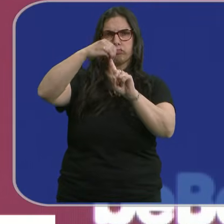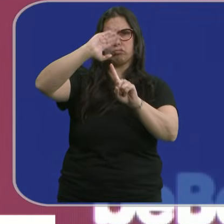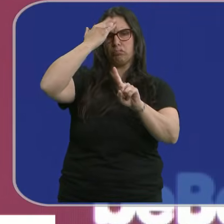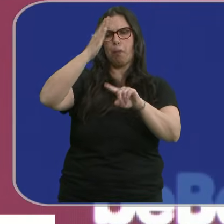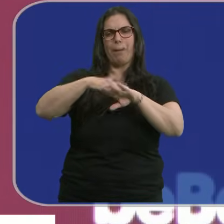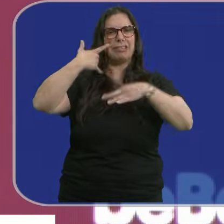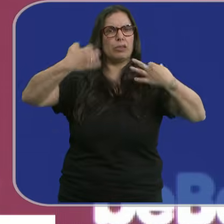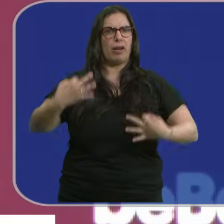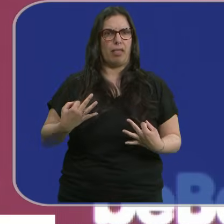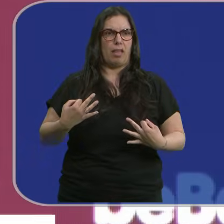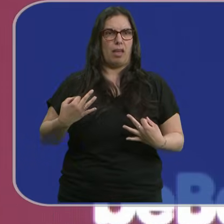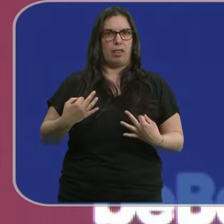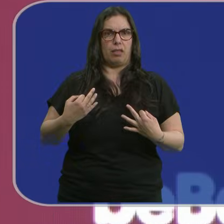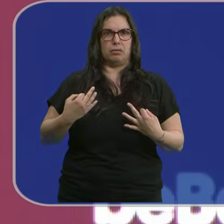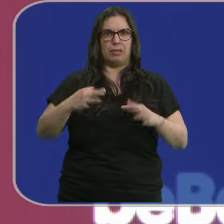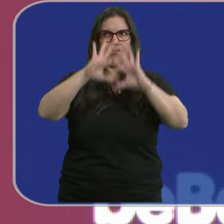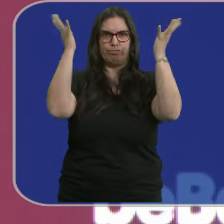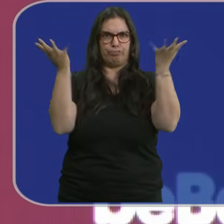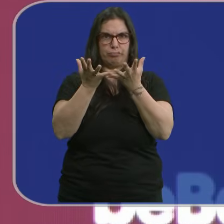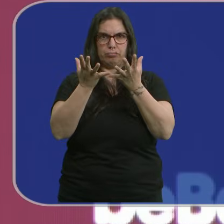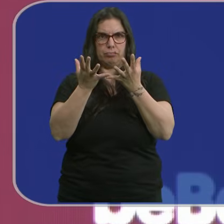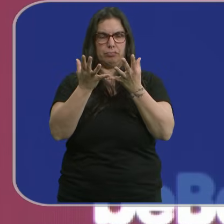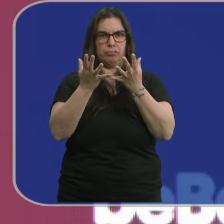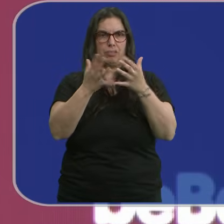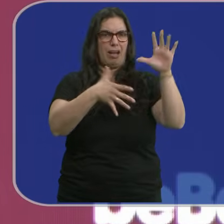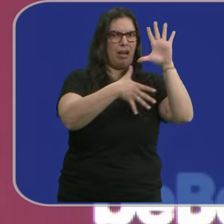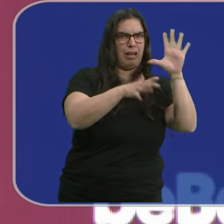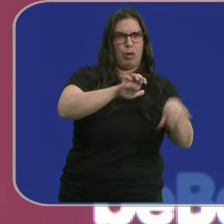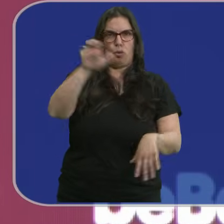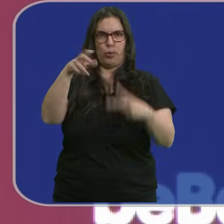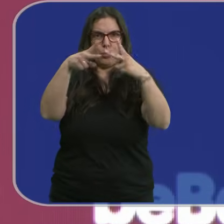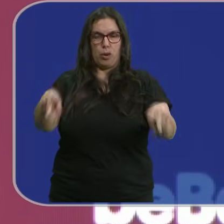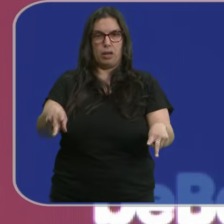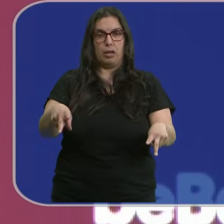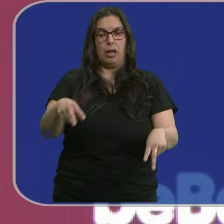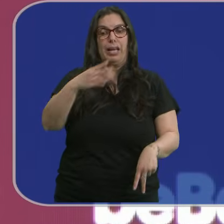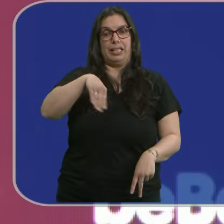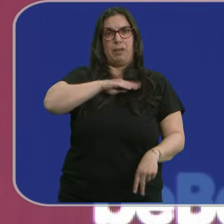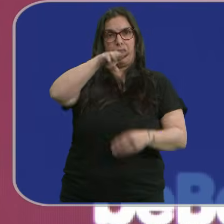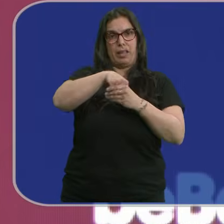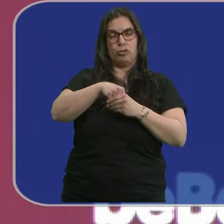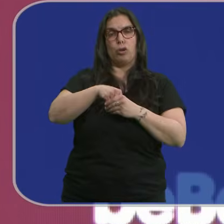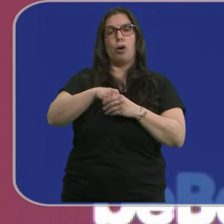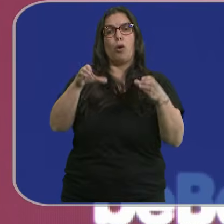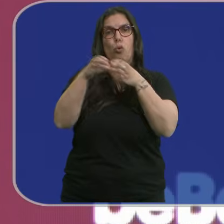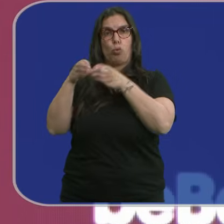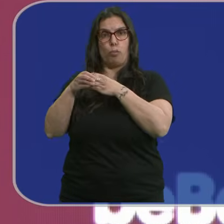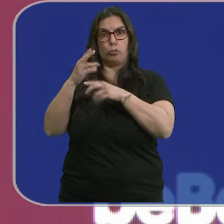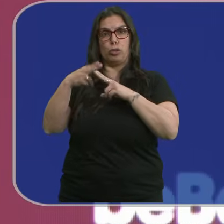la seguridad a los dos lados del Atlántico. En España hay partidos antieuropeos y